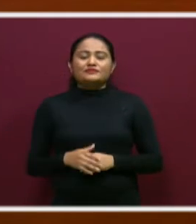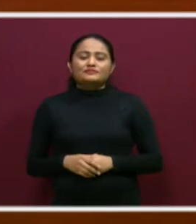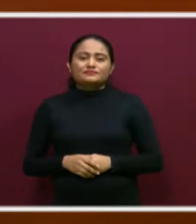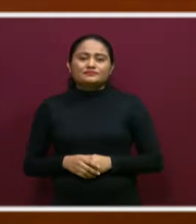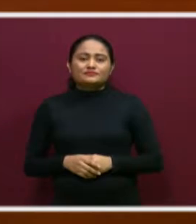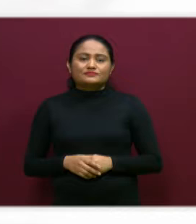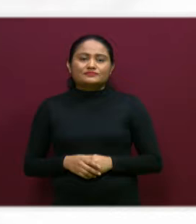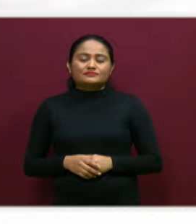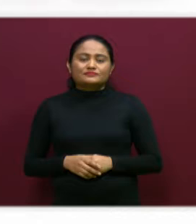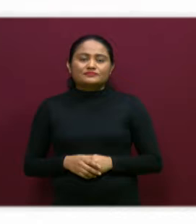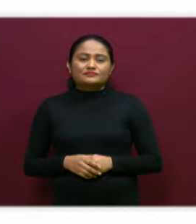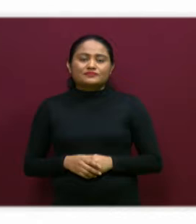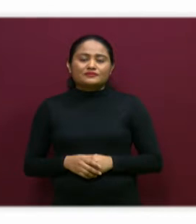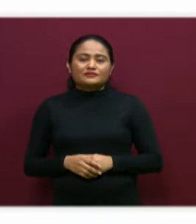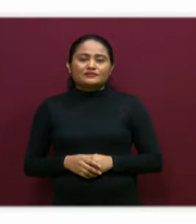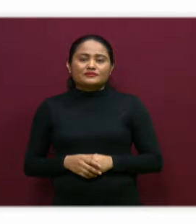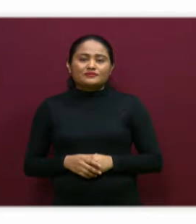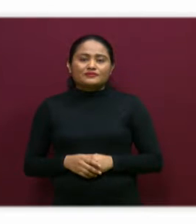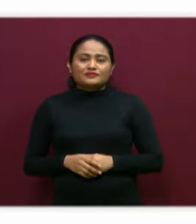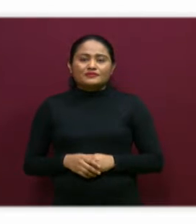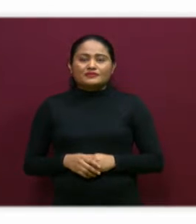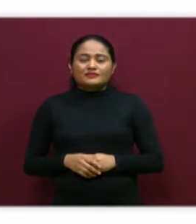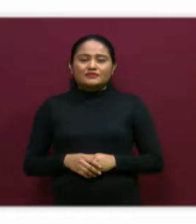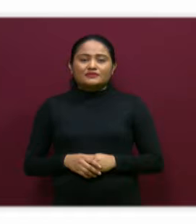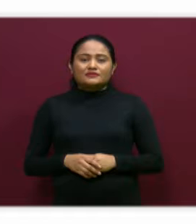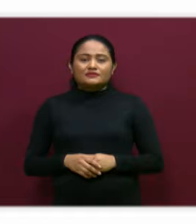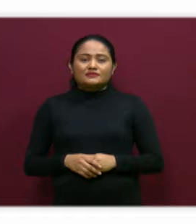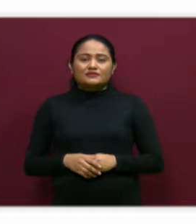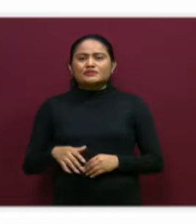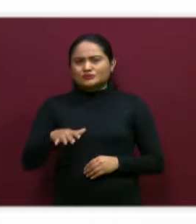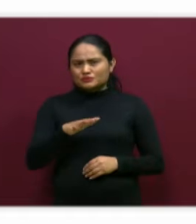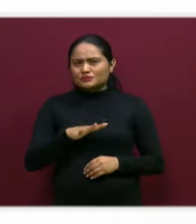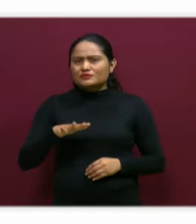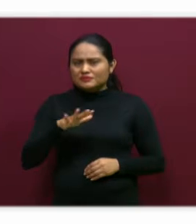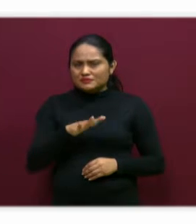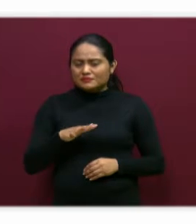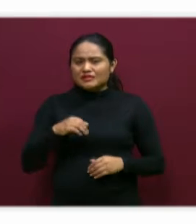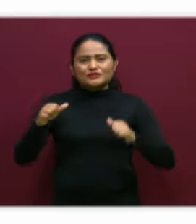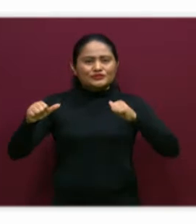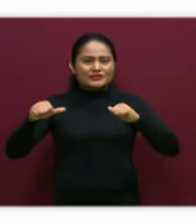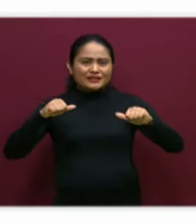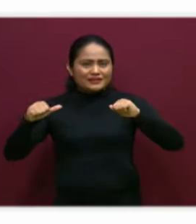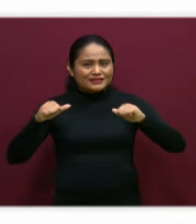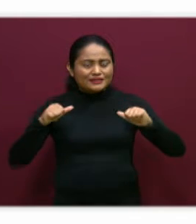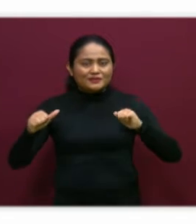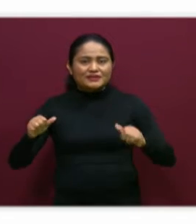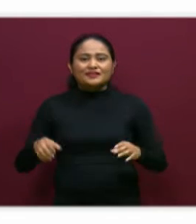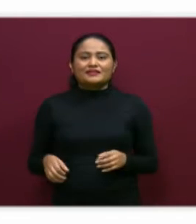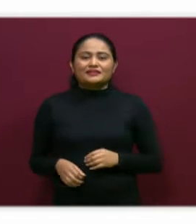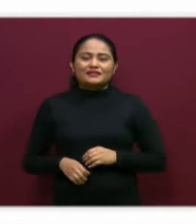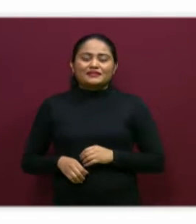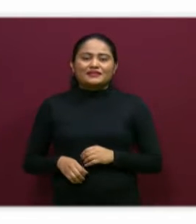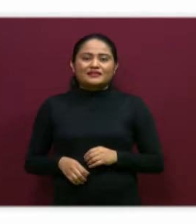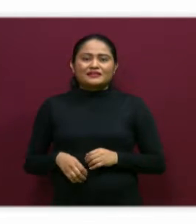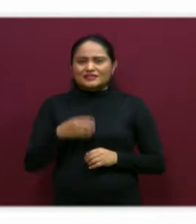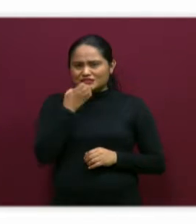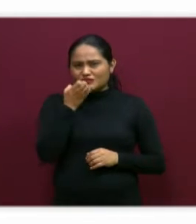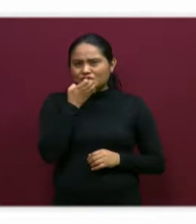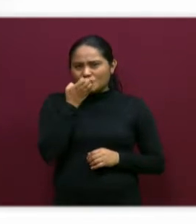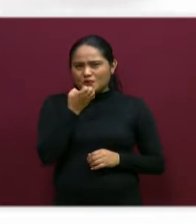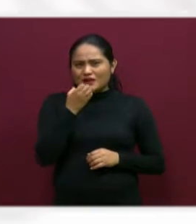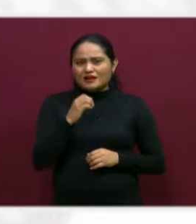generar un espacio de actividades que sean extra curriculares extraescolares donde